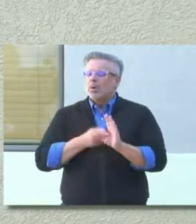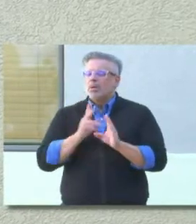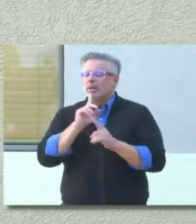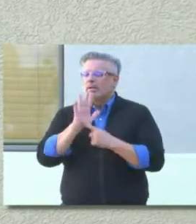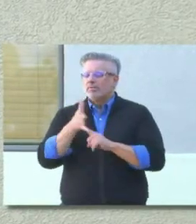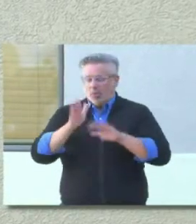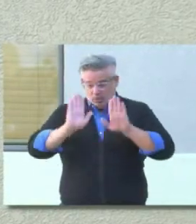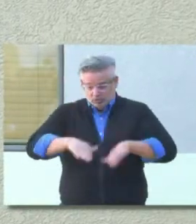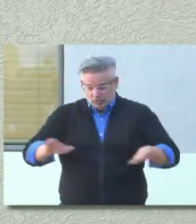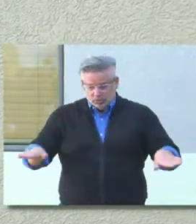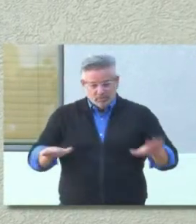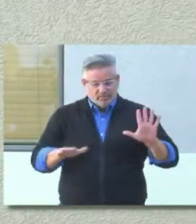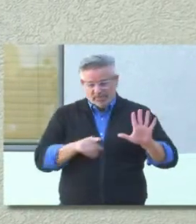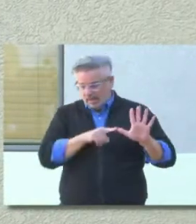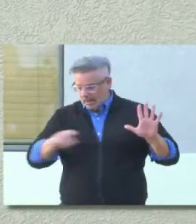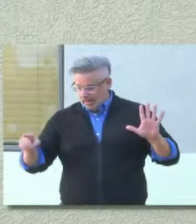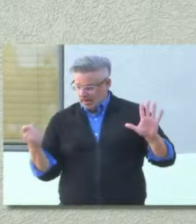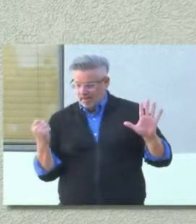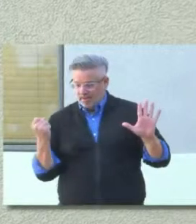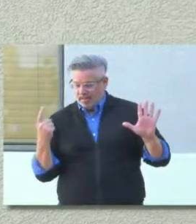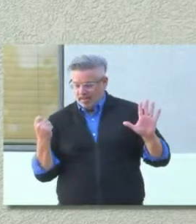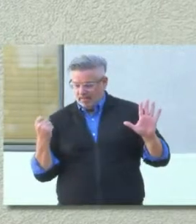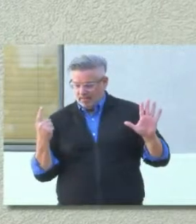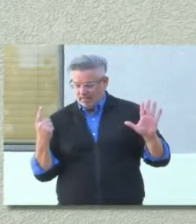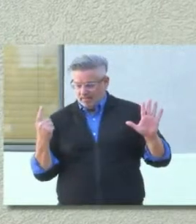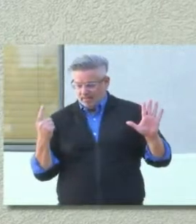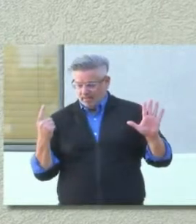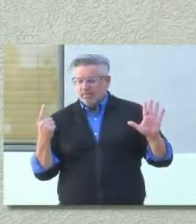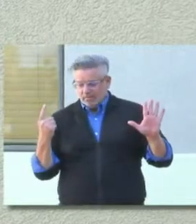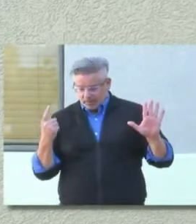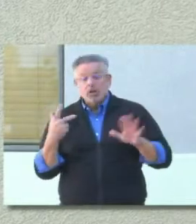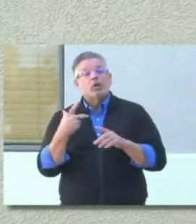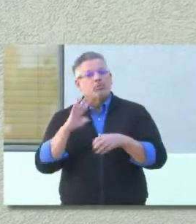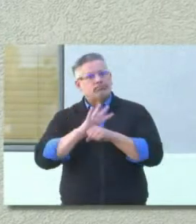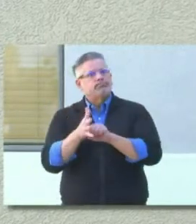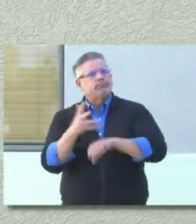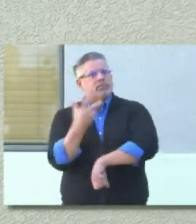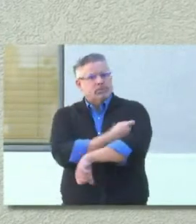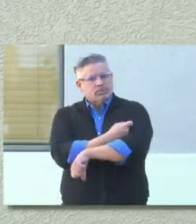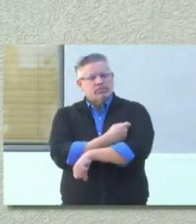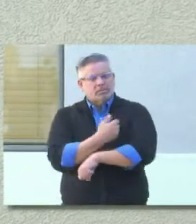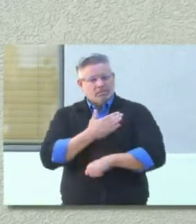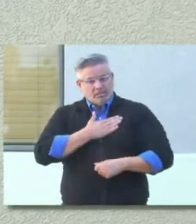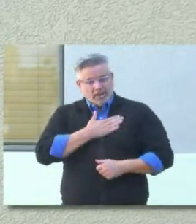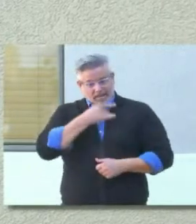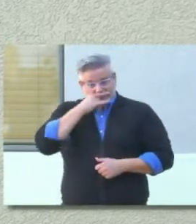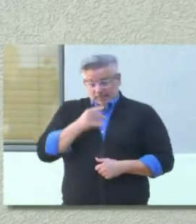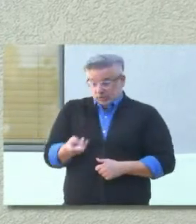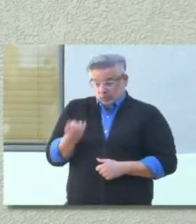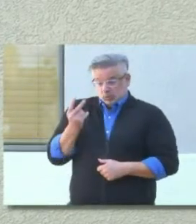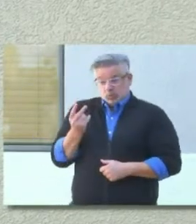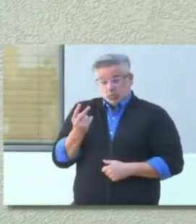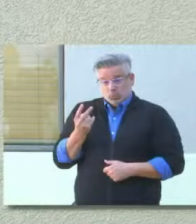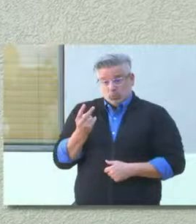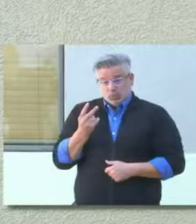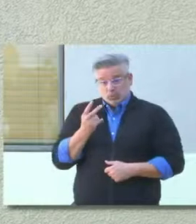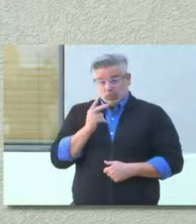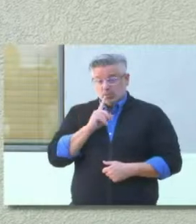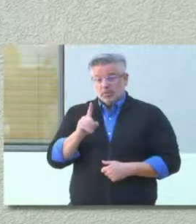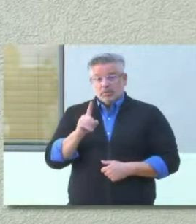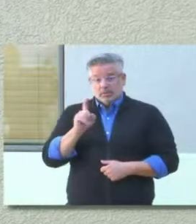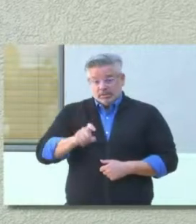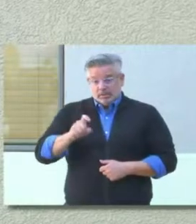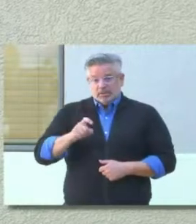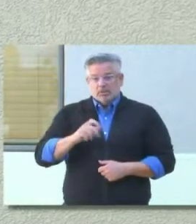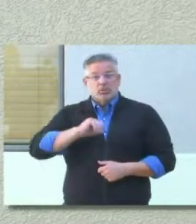para niños de 5 años en adelante, inclusive los míos. Mis dos chiquitos de edad 6 y 8 tienen su